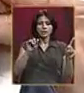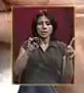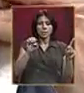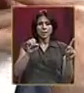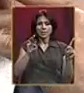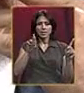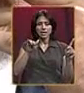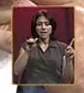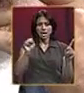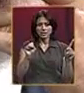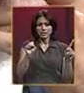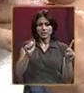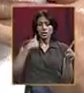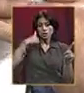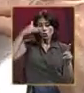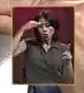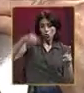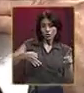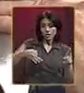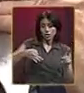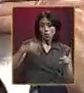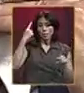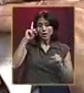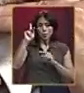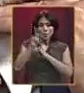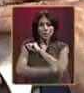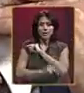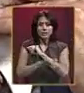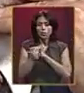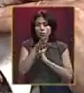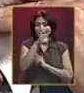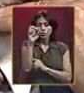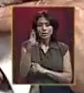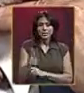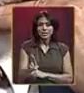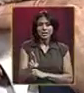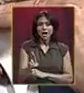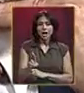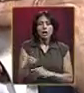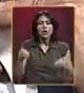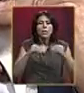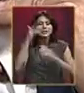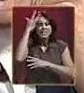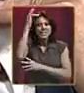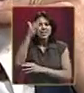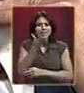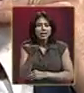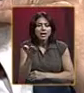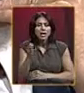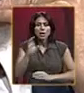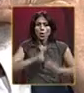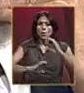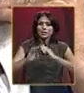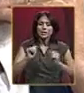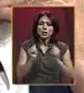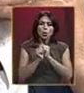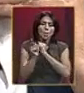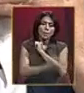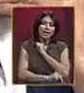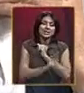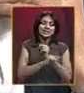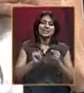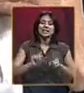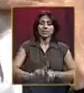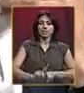yo. Yo considero que para un país como Costa Rica, lo inteligente es comerciar con países con los que es asimétrico,